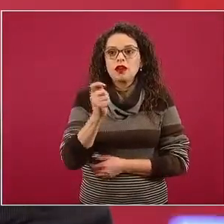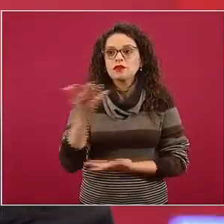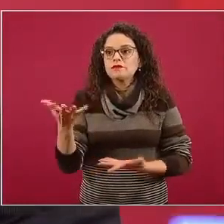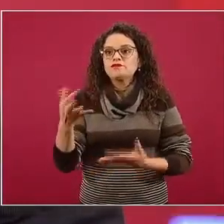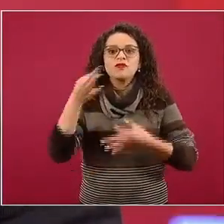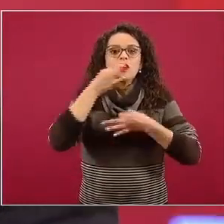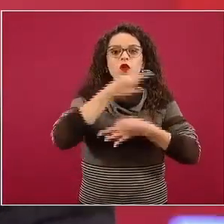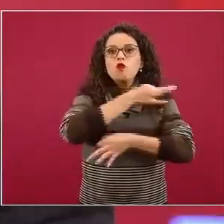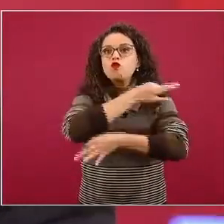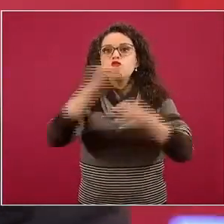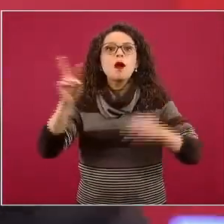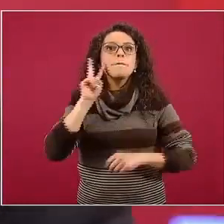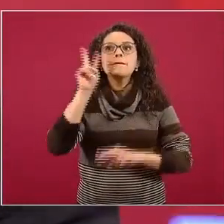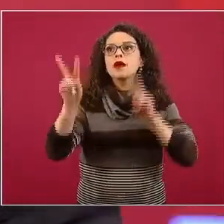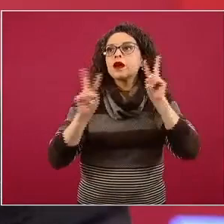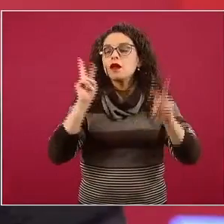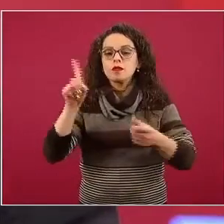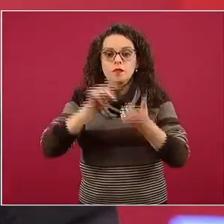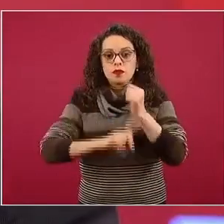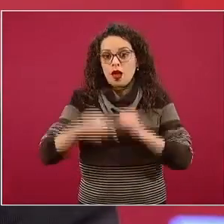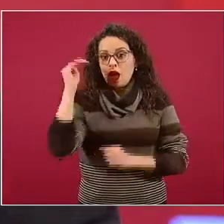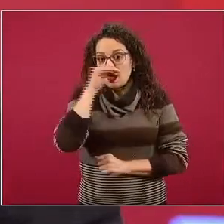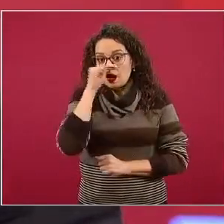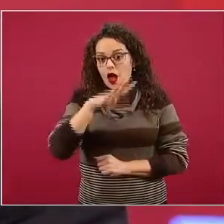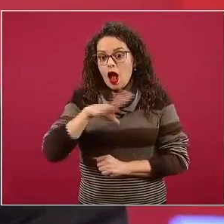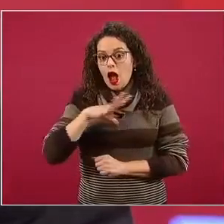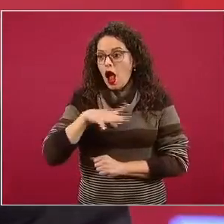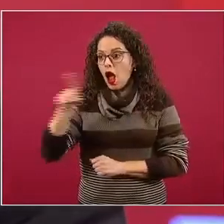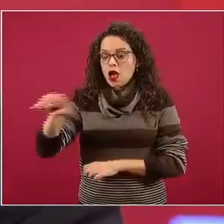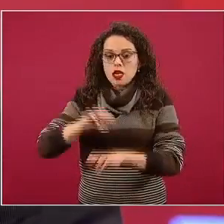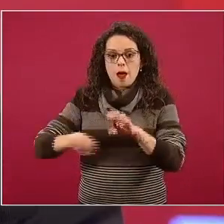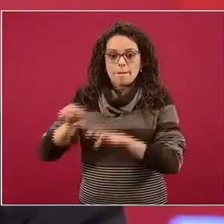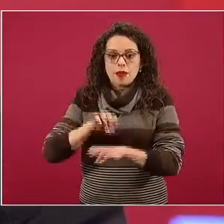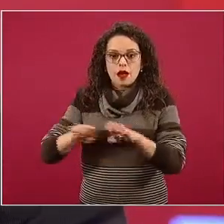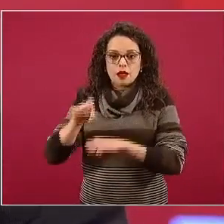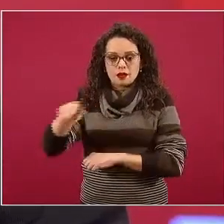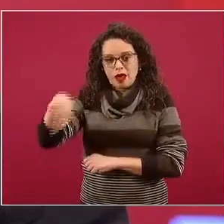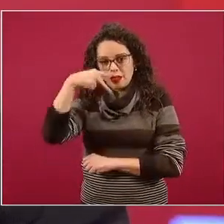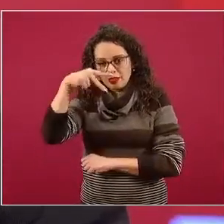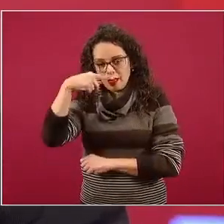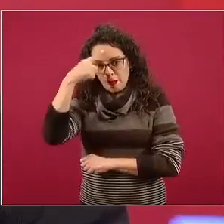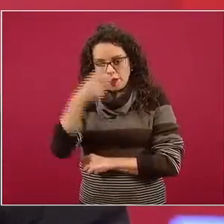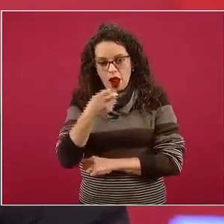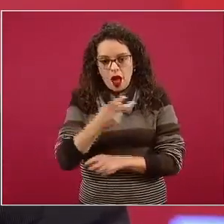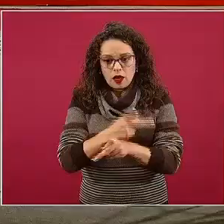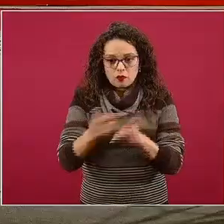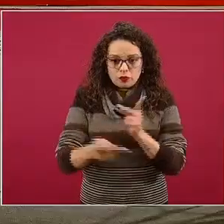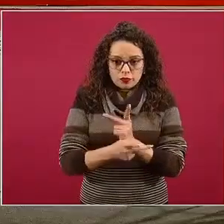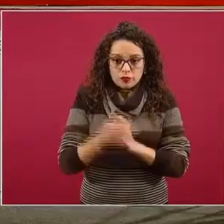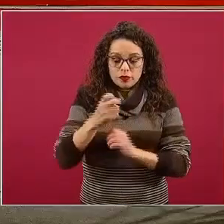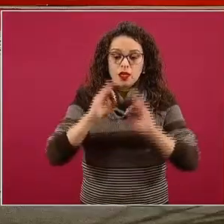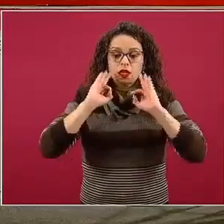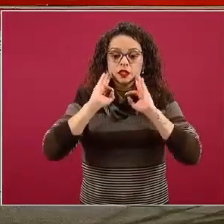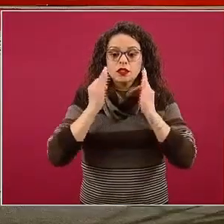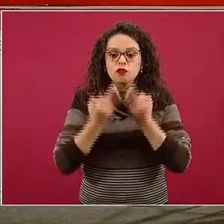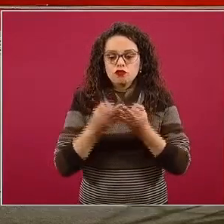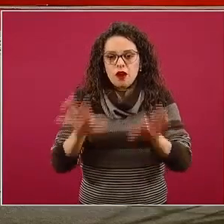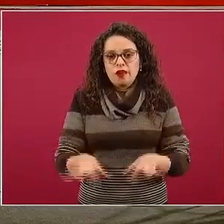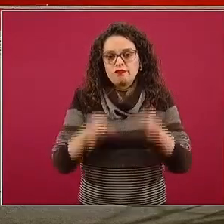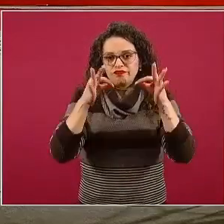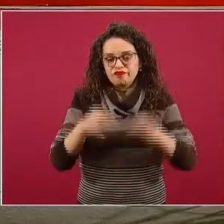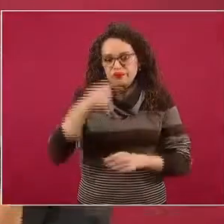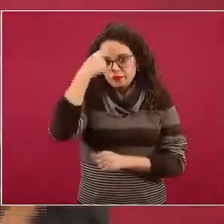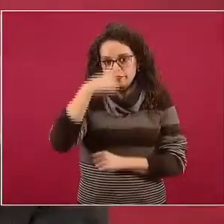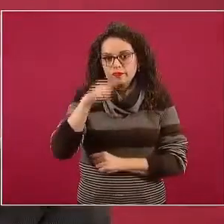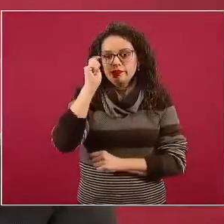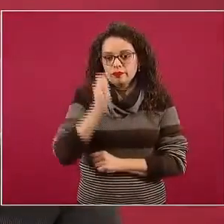manera gratuita tienen las empresas tabacaleras de esos productos, y entonces es una forma bastante eficiente de